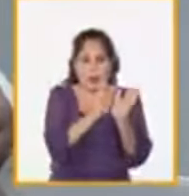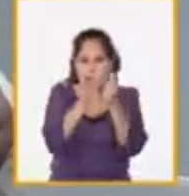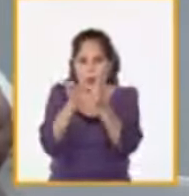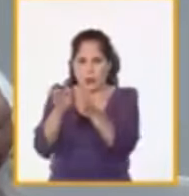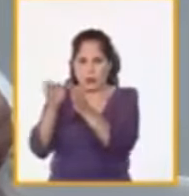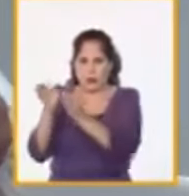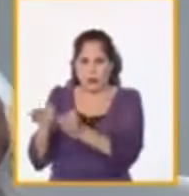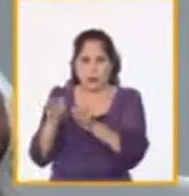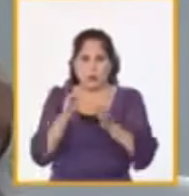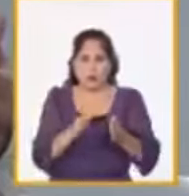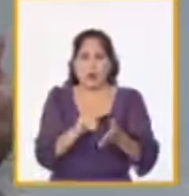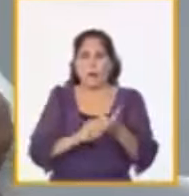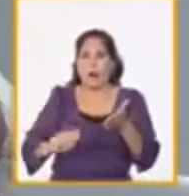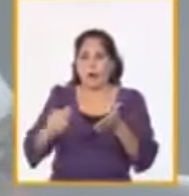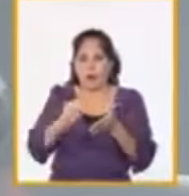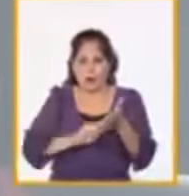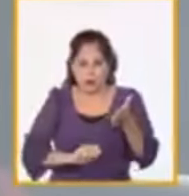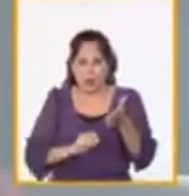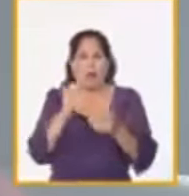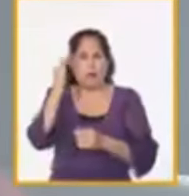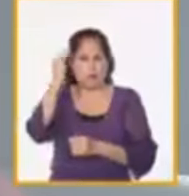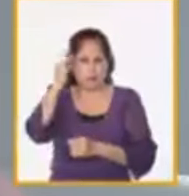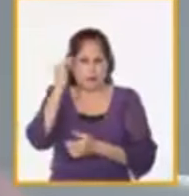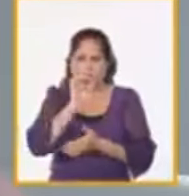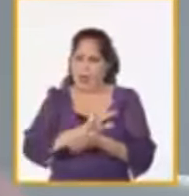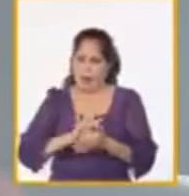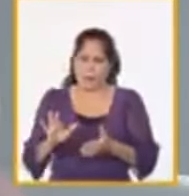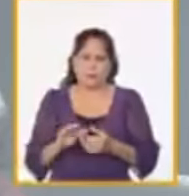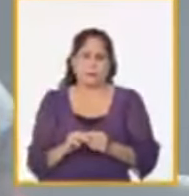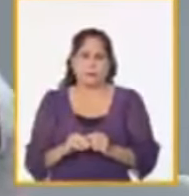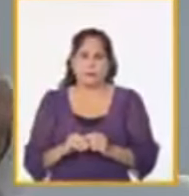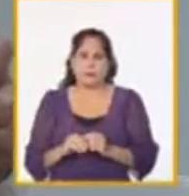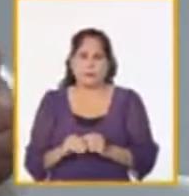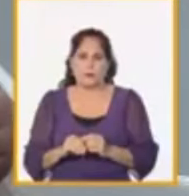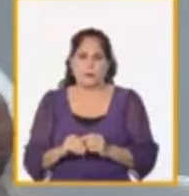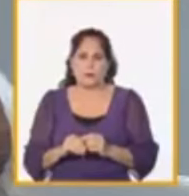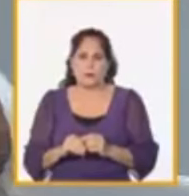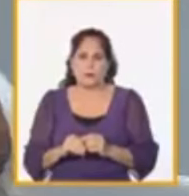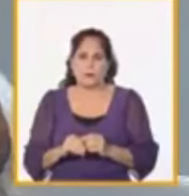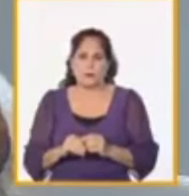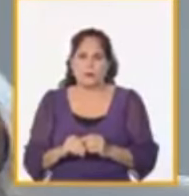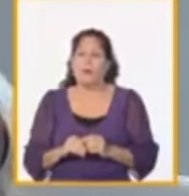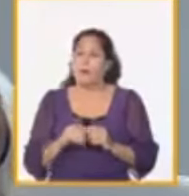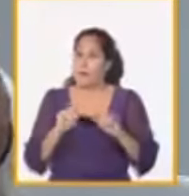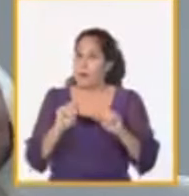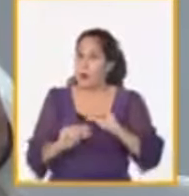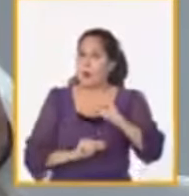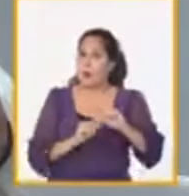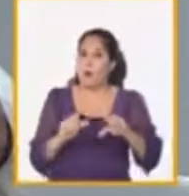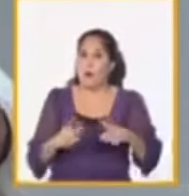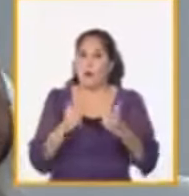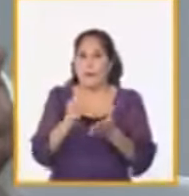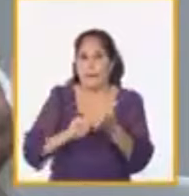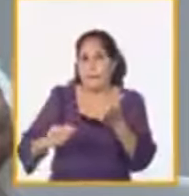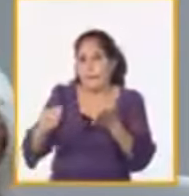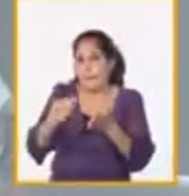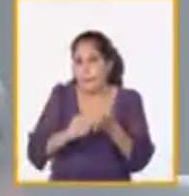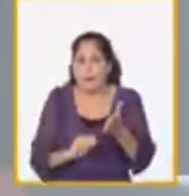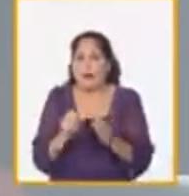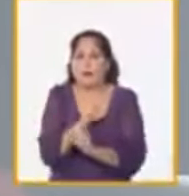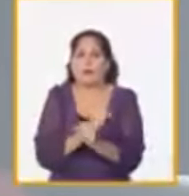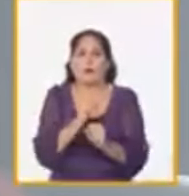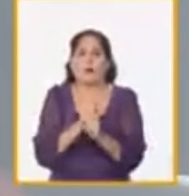disponibilidad de agua para poder abastecer e ir cumpliendo con el plan que tenemos de uso del